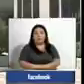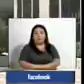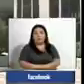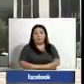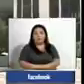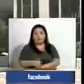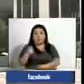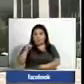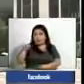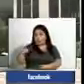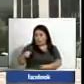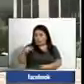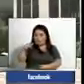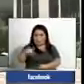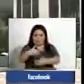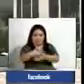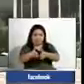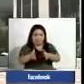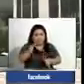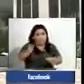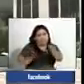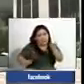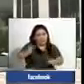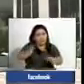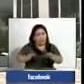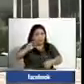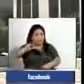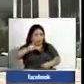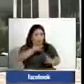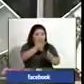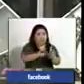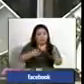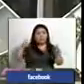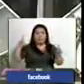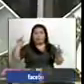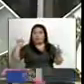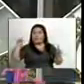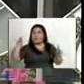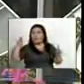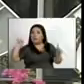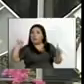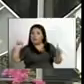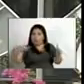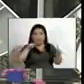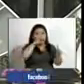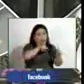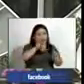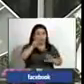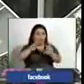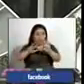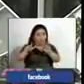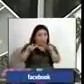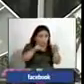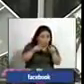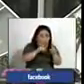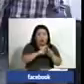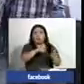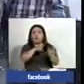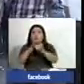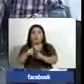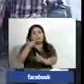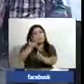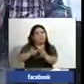Y este jueves el juzgado tercero de paz decidió que Daniel Alexis Hernández, de 25 años, y Carlos Enrique Torres, de